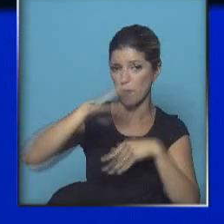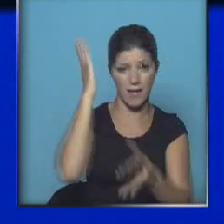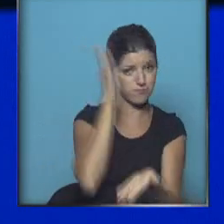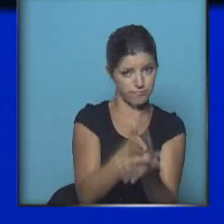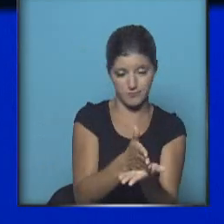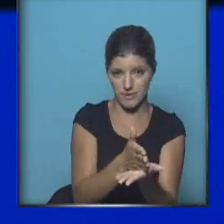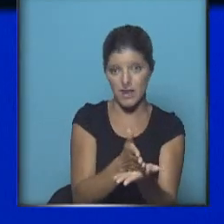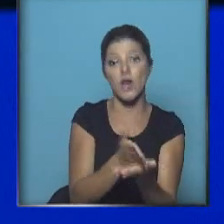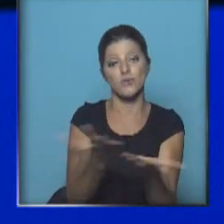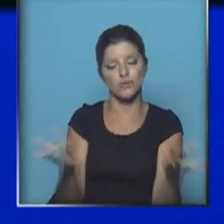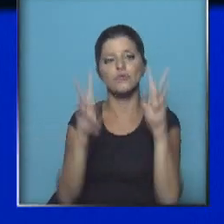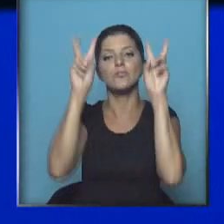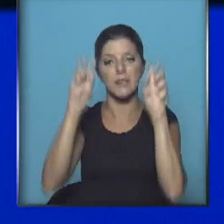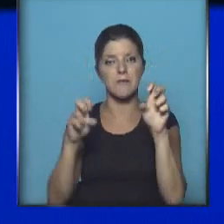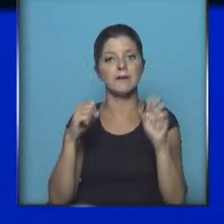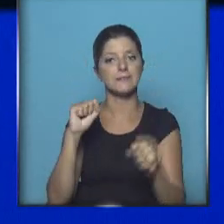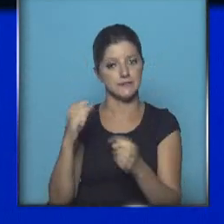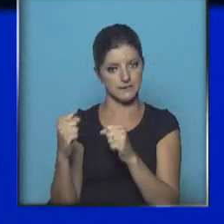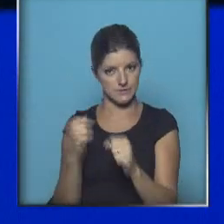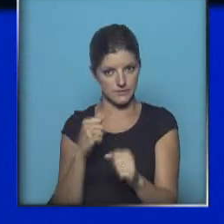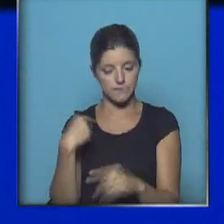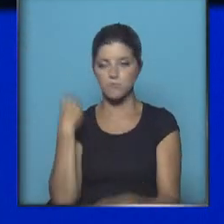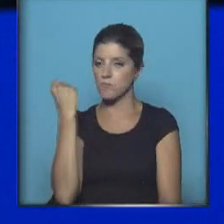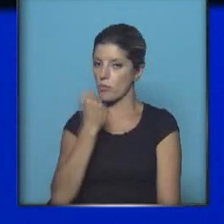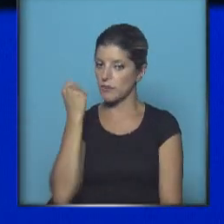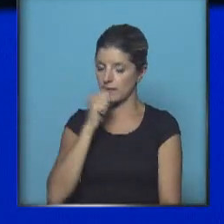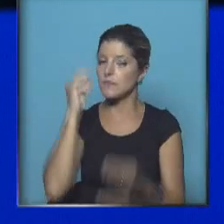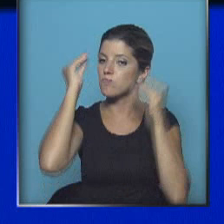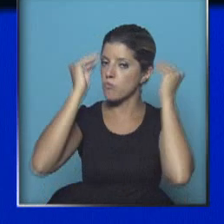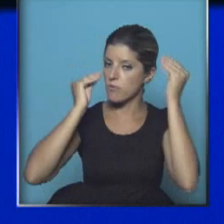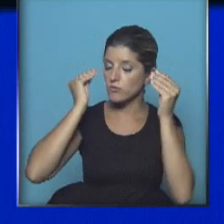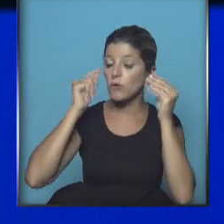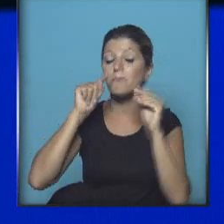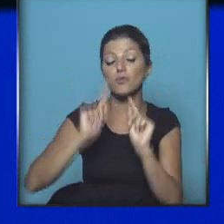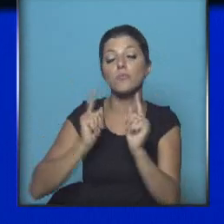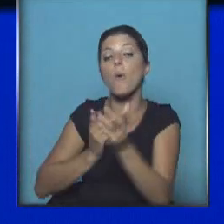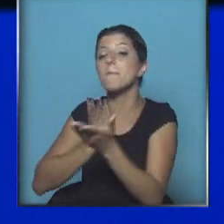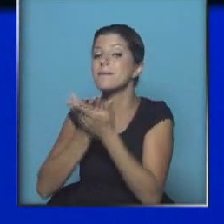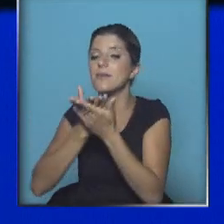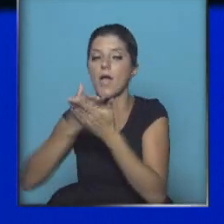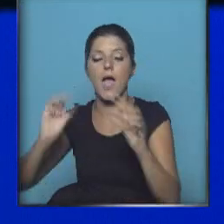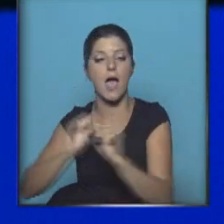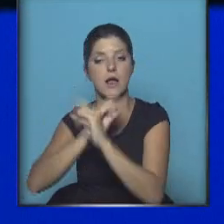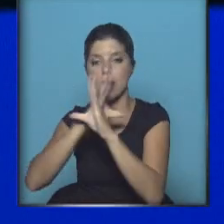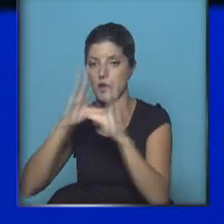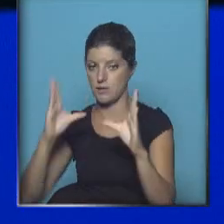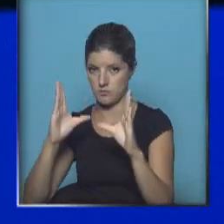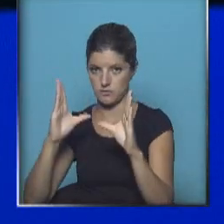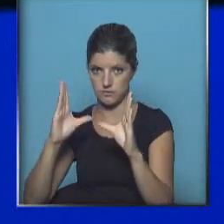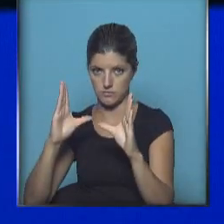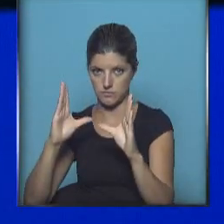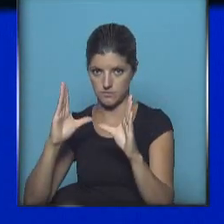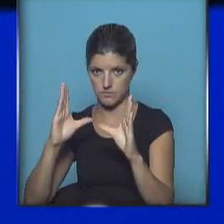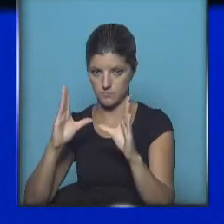un tema de una gravedad extrema que reclama un esclarecimiento integral